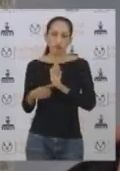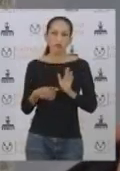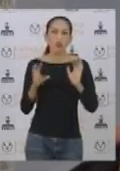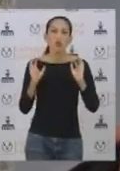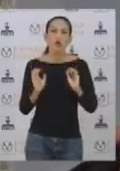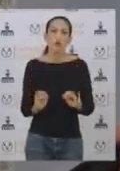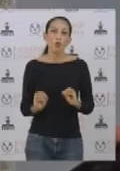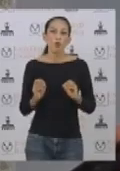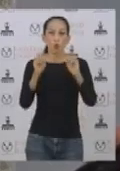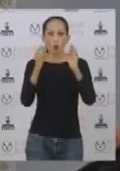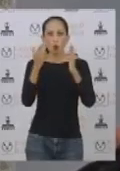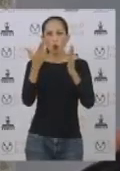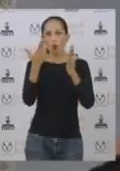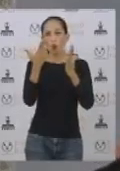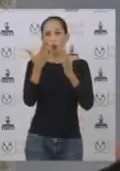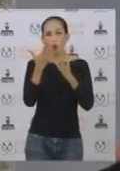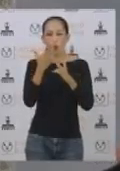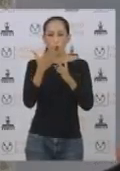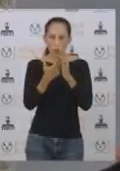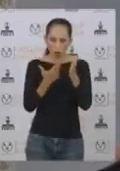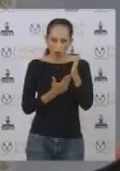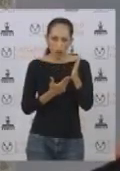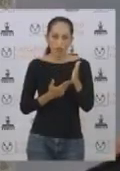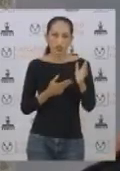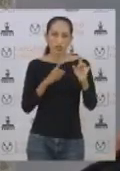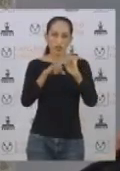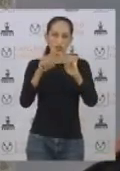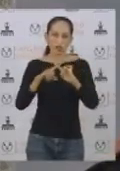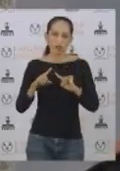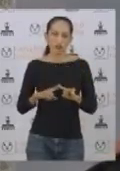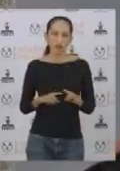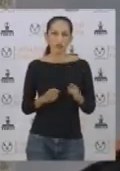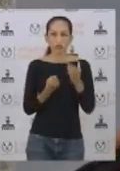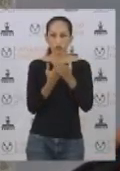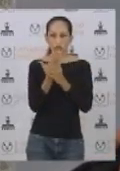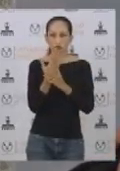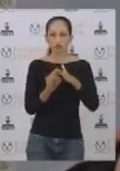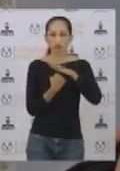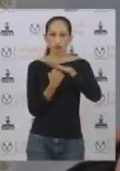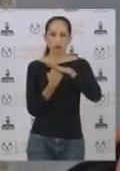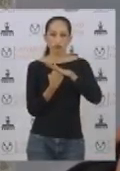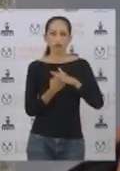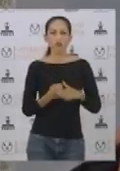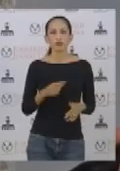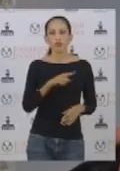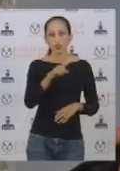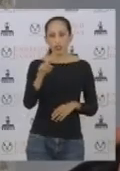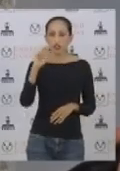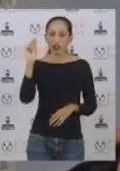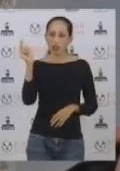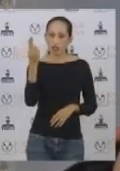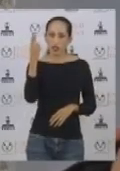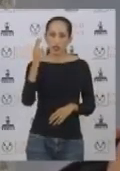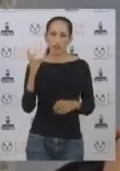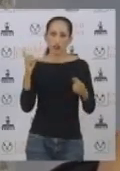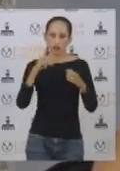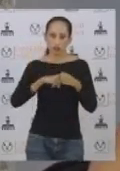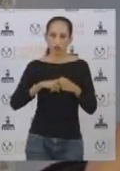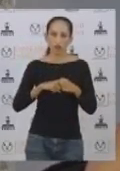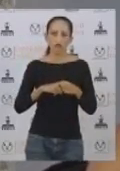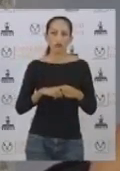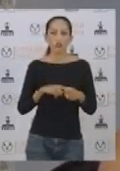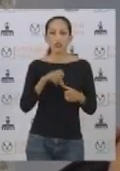que se llama Cine y Literatura. Estamos estrenando la Plataforma México, que la universidad ha entrado en el proyecto de